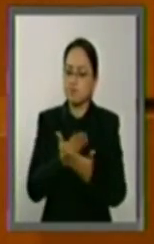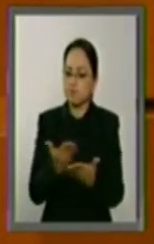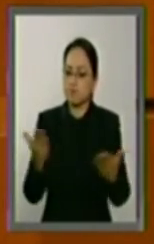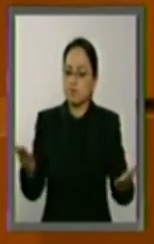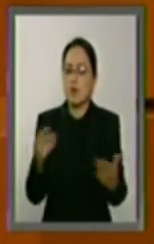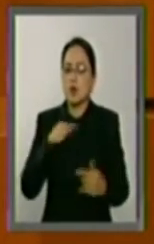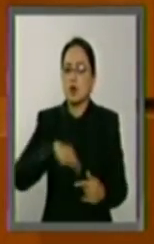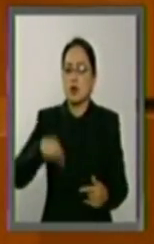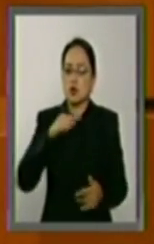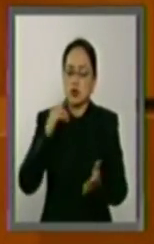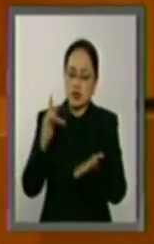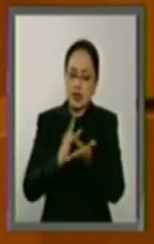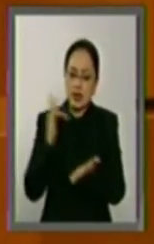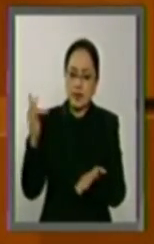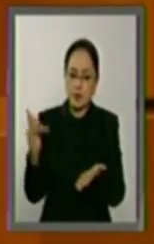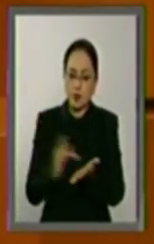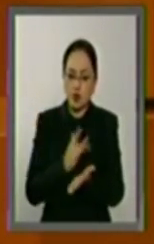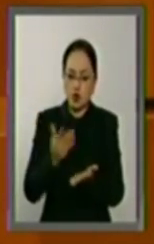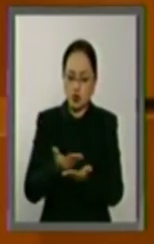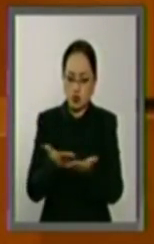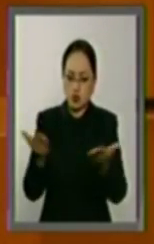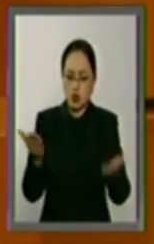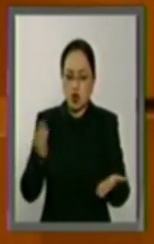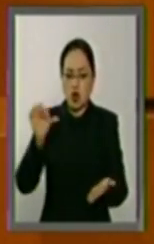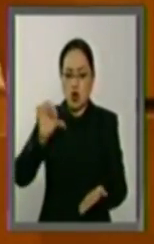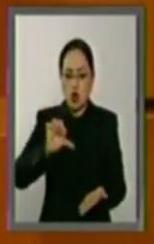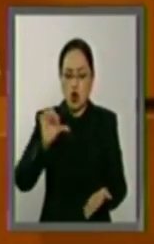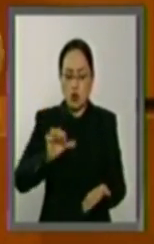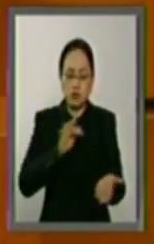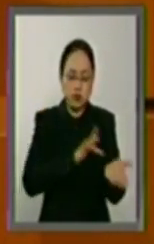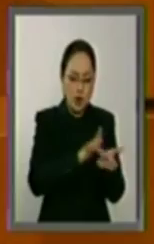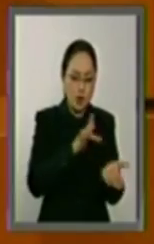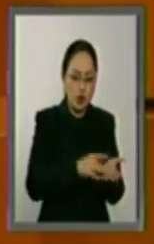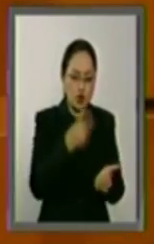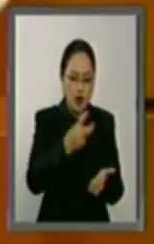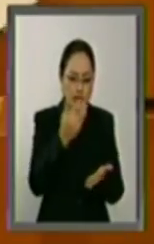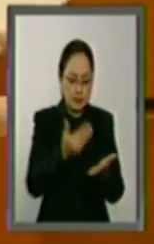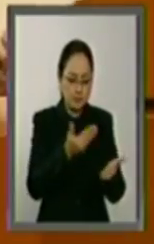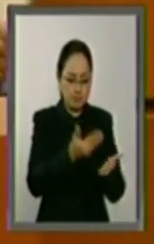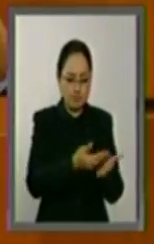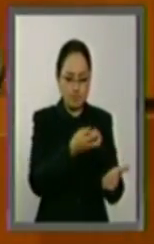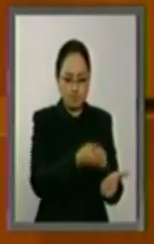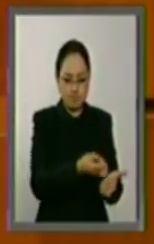anticipadas por el apoyo que sirvan brindarle a este dictamen. Es cuanto, señor presidente.